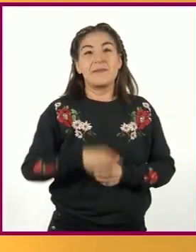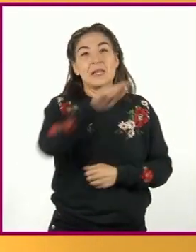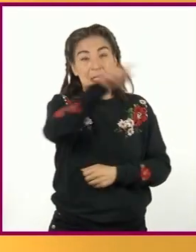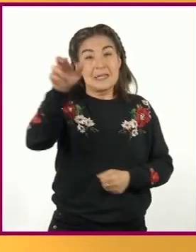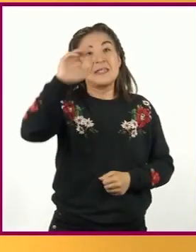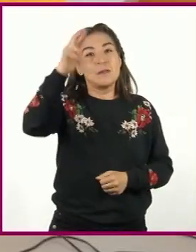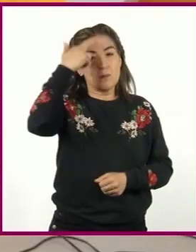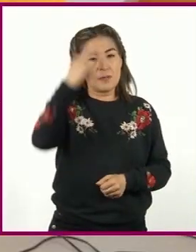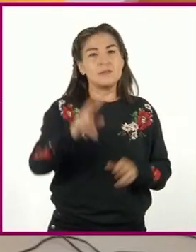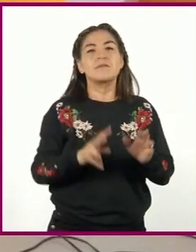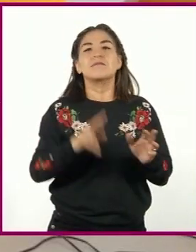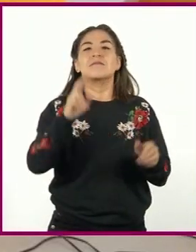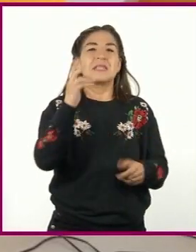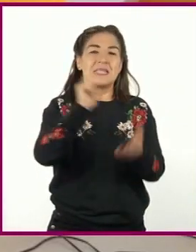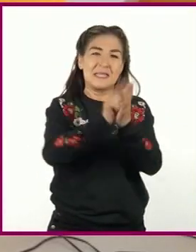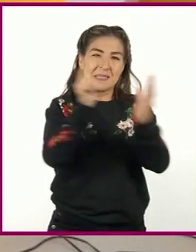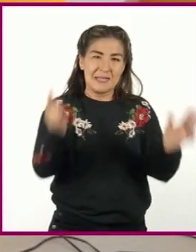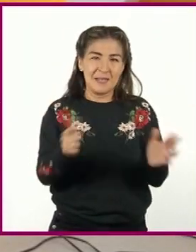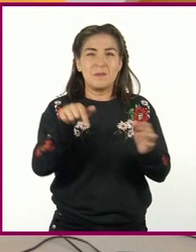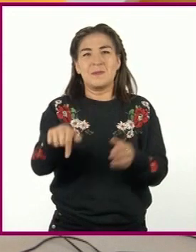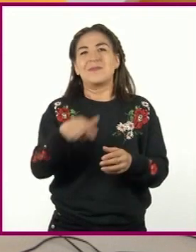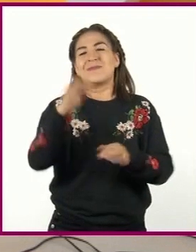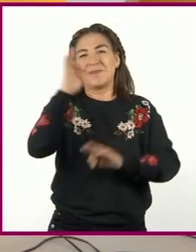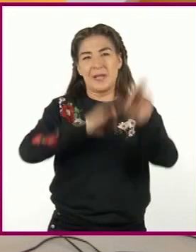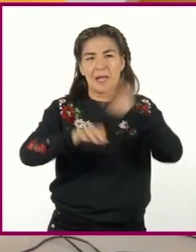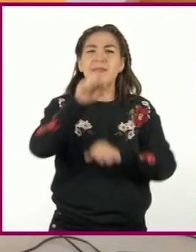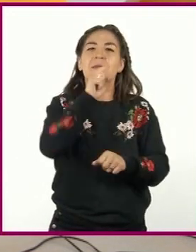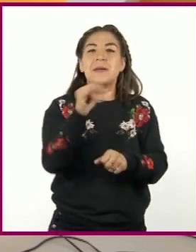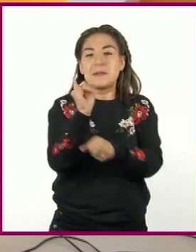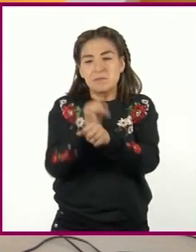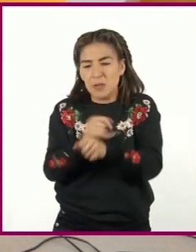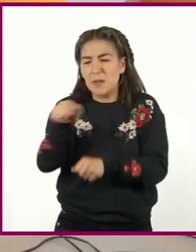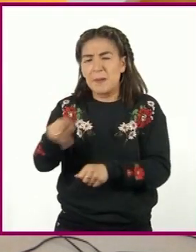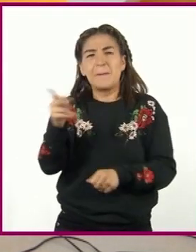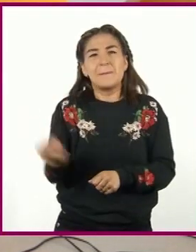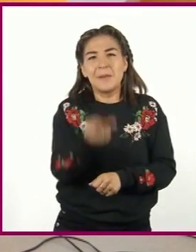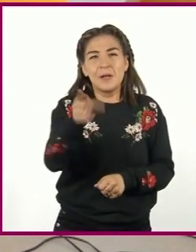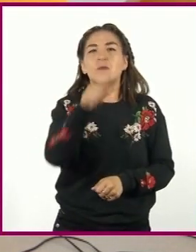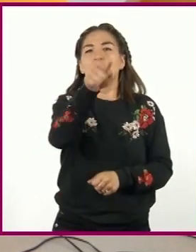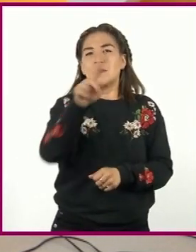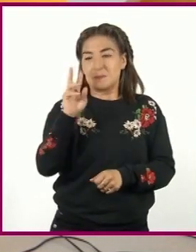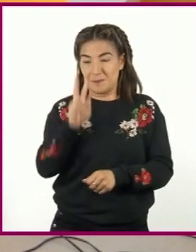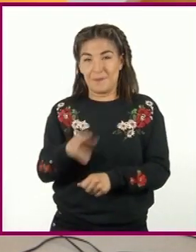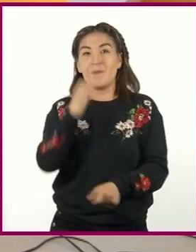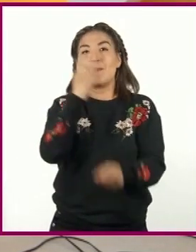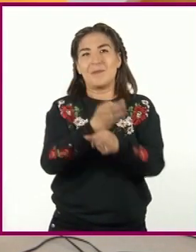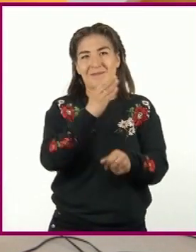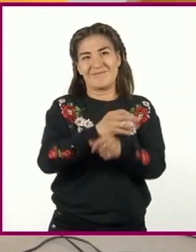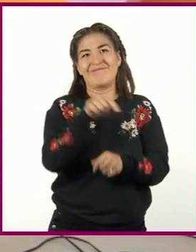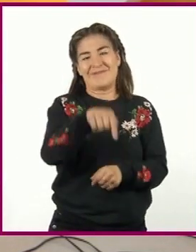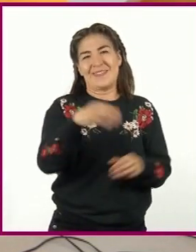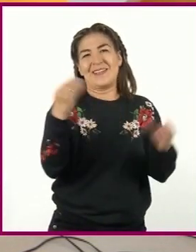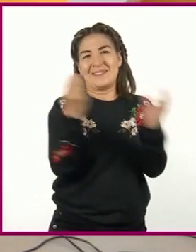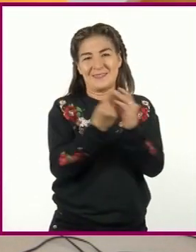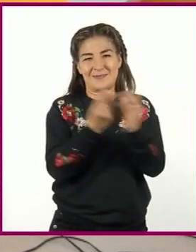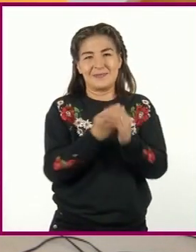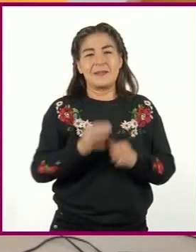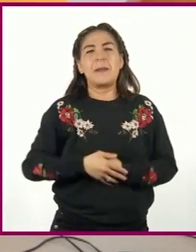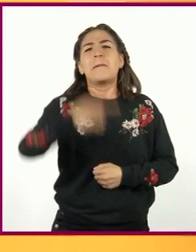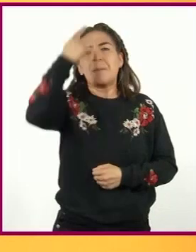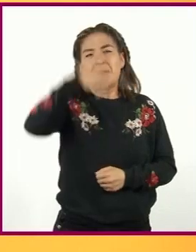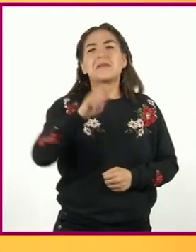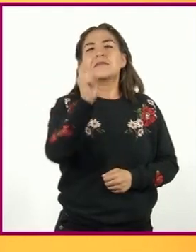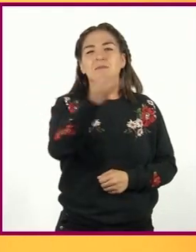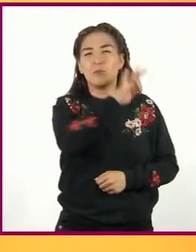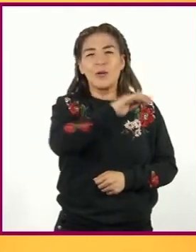Recuerden consultar su libro de texto, así como investigar y resolver las preguntas que se realizaron a lo largo de esta sesión, para que